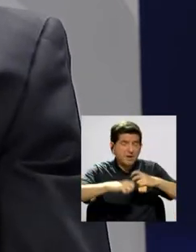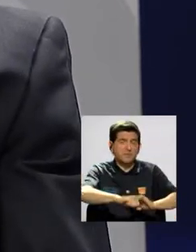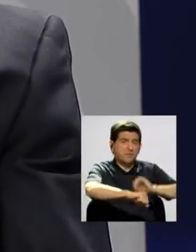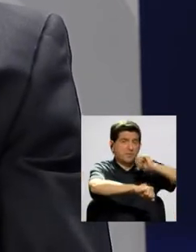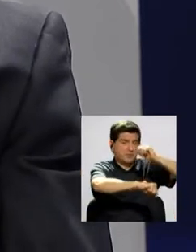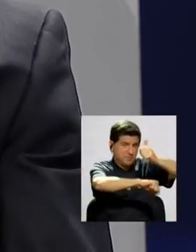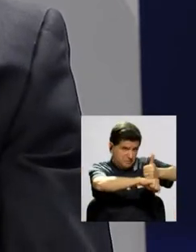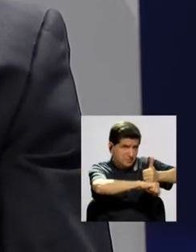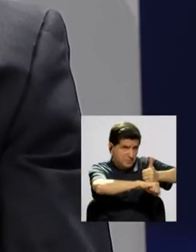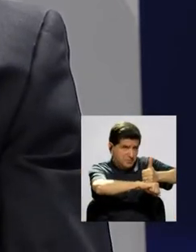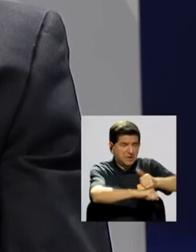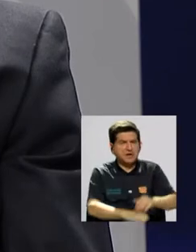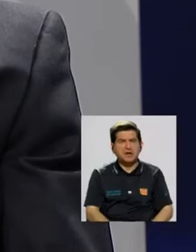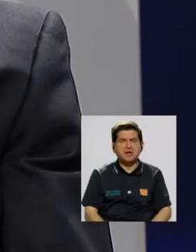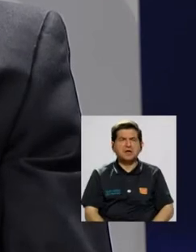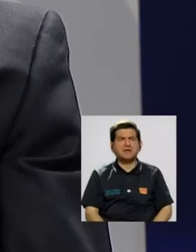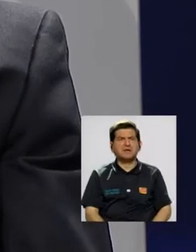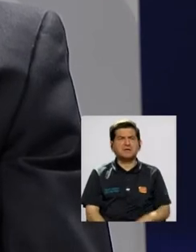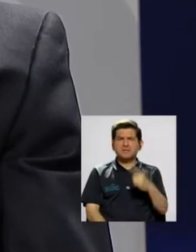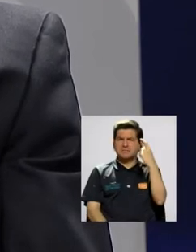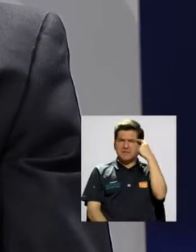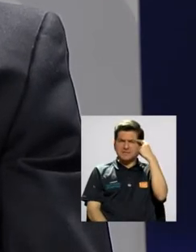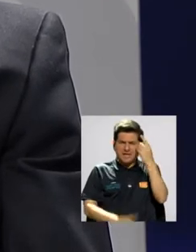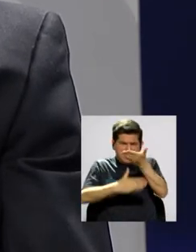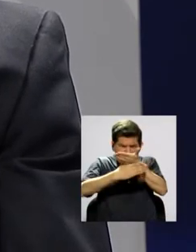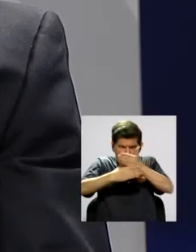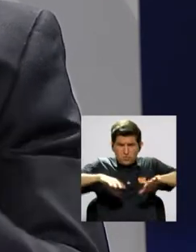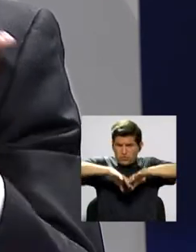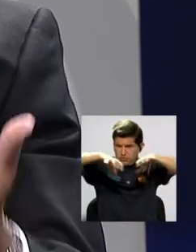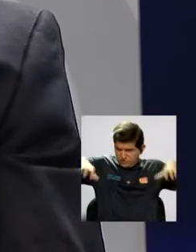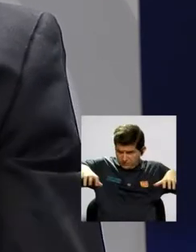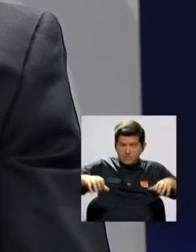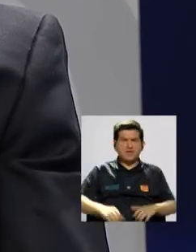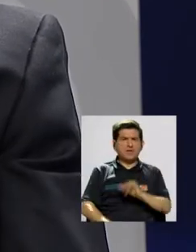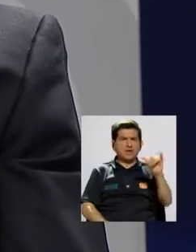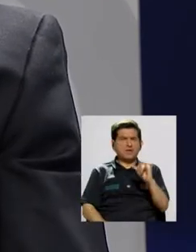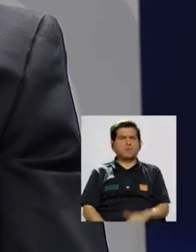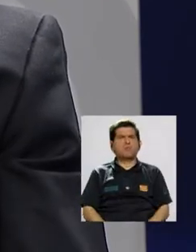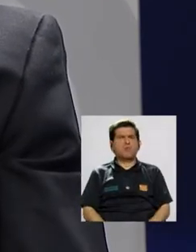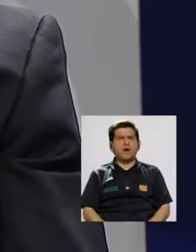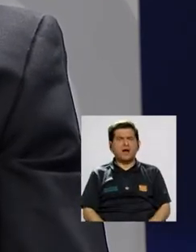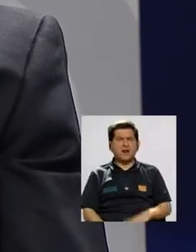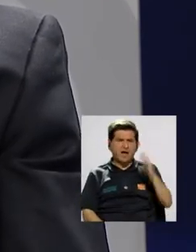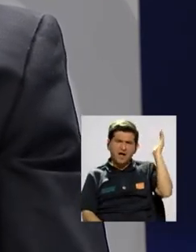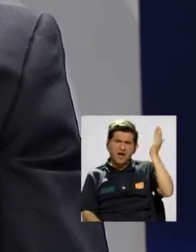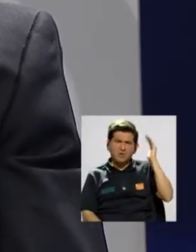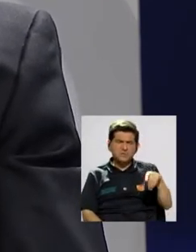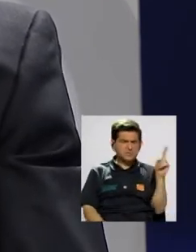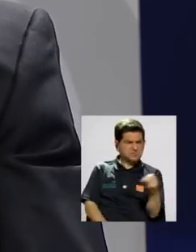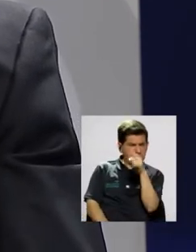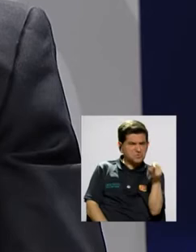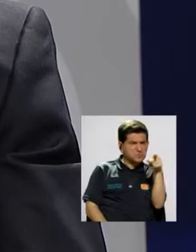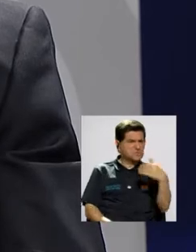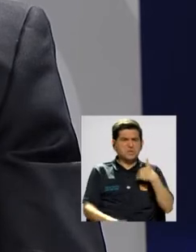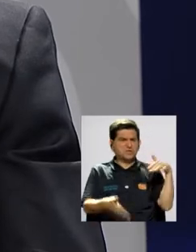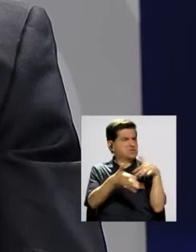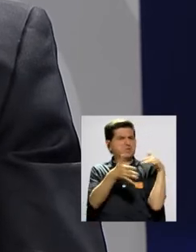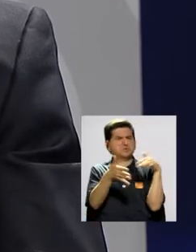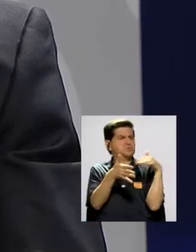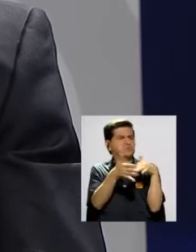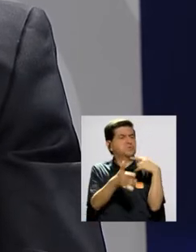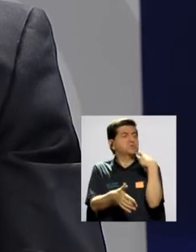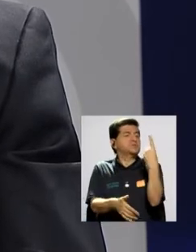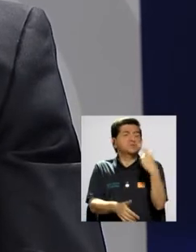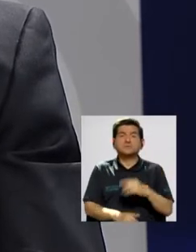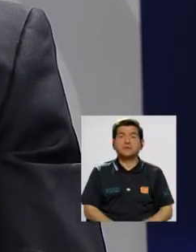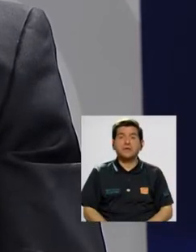planteado en el sentido de la polarización también ha tenido un discurso muy fuerte de descalificación porque usted no tiene escolaridad y